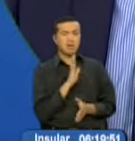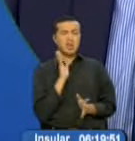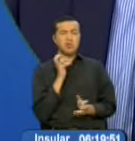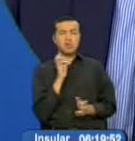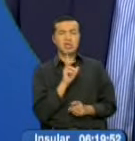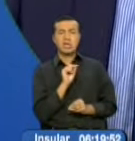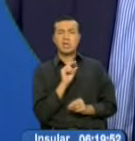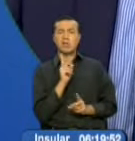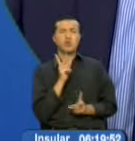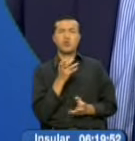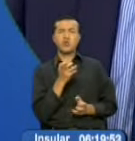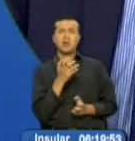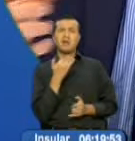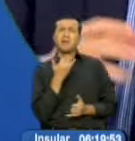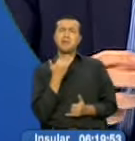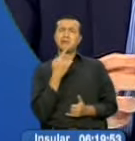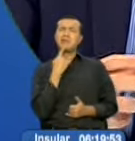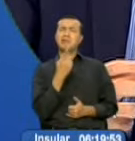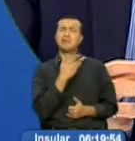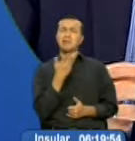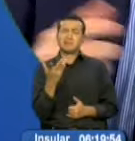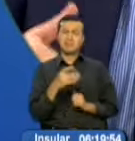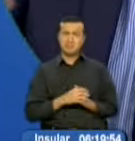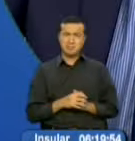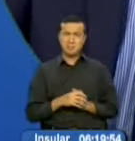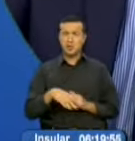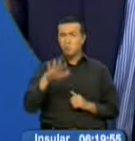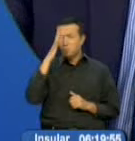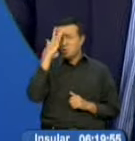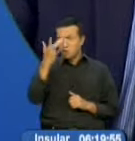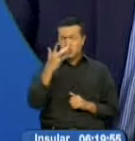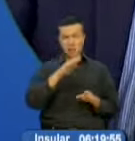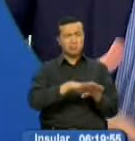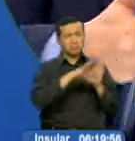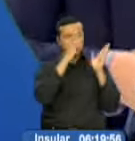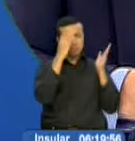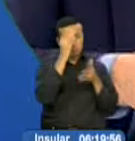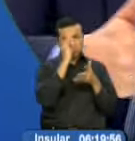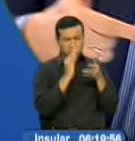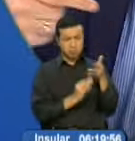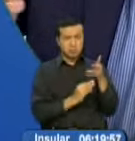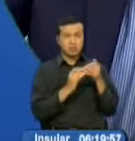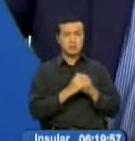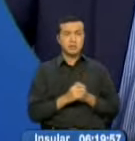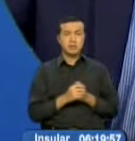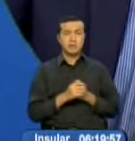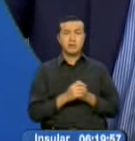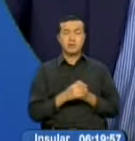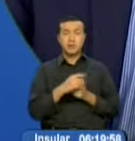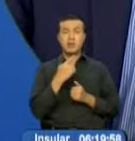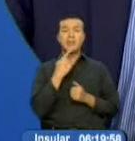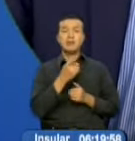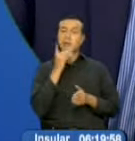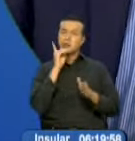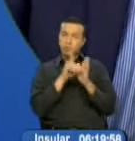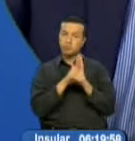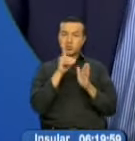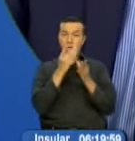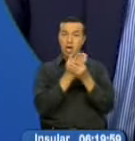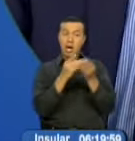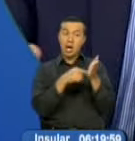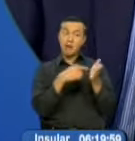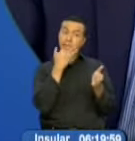votos, sino es también el por qué se da esto. Primero, hay impugnaciones de actas